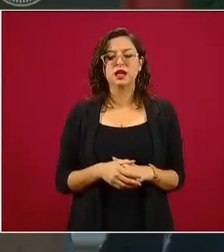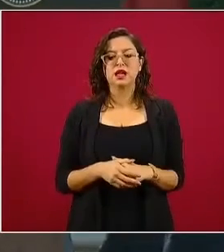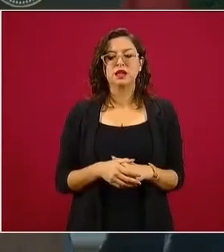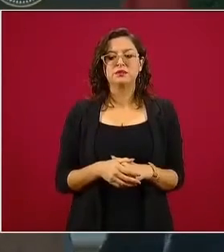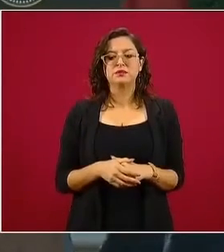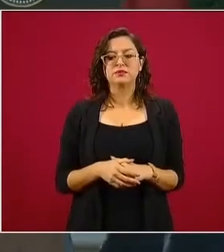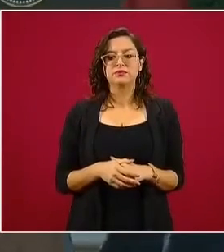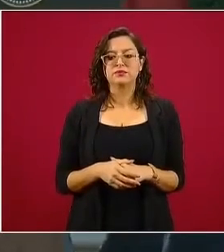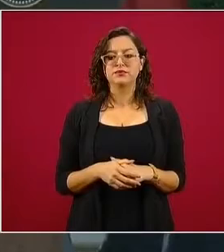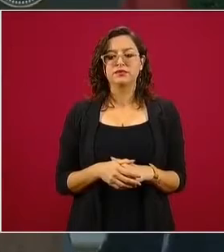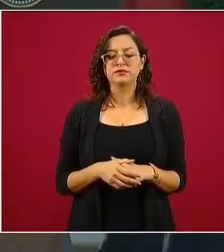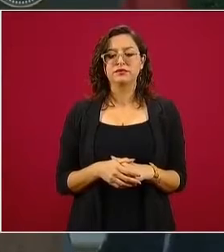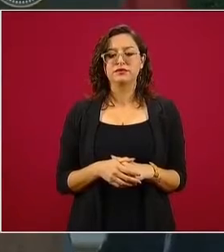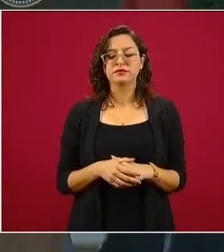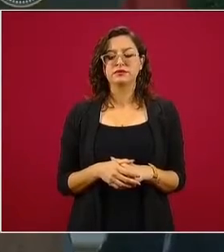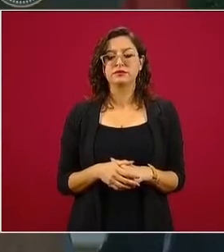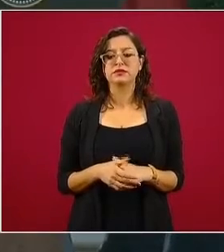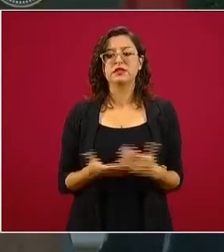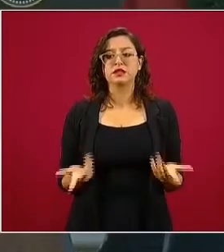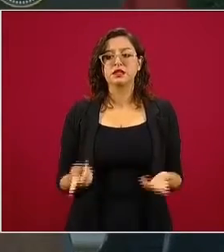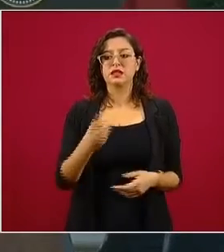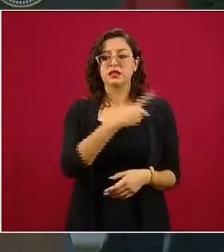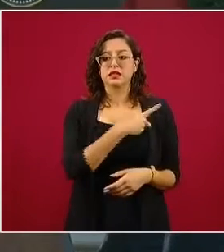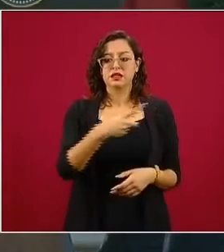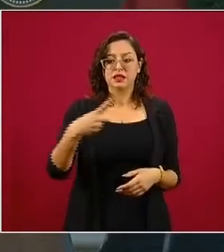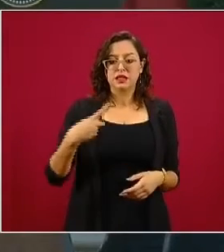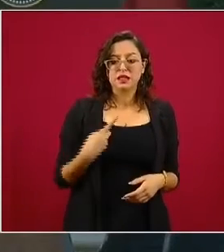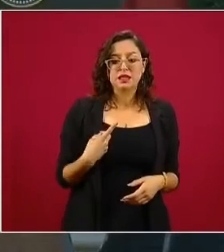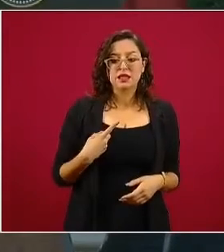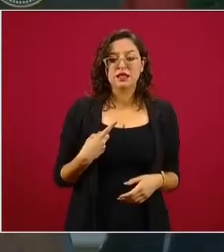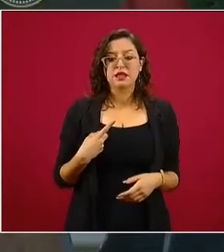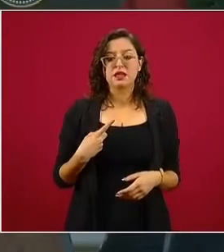importante señalar que este acuerdo